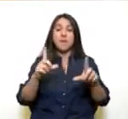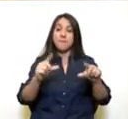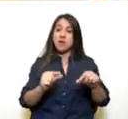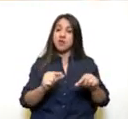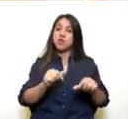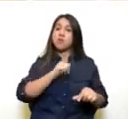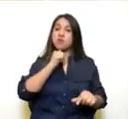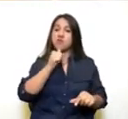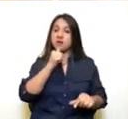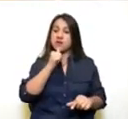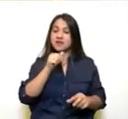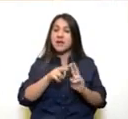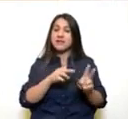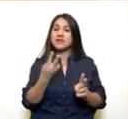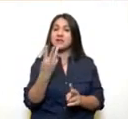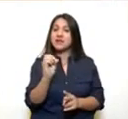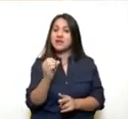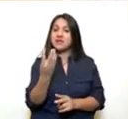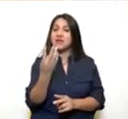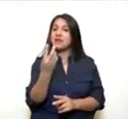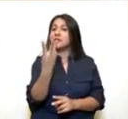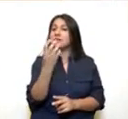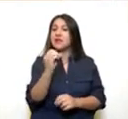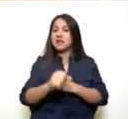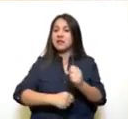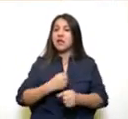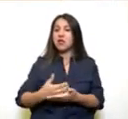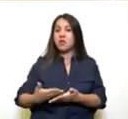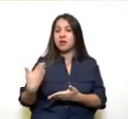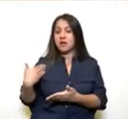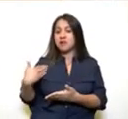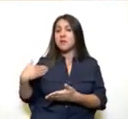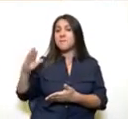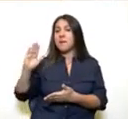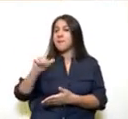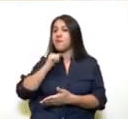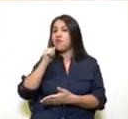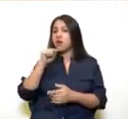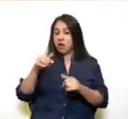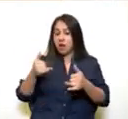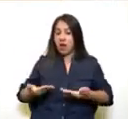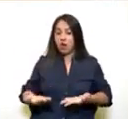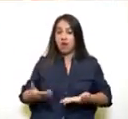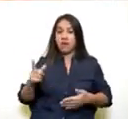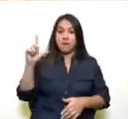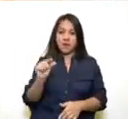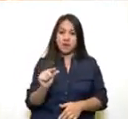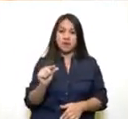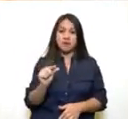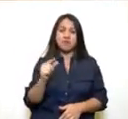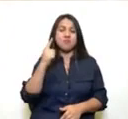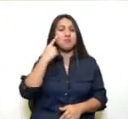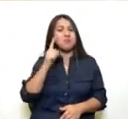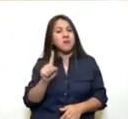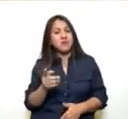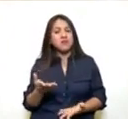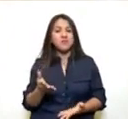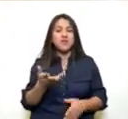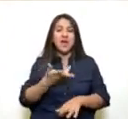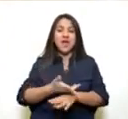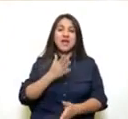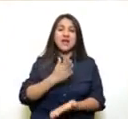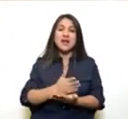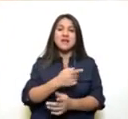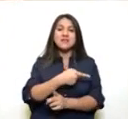que hace 30 años atrás yo creo que que hoy día podemos decir hay una clase media